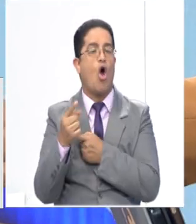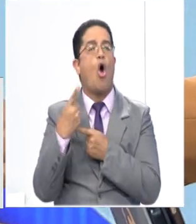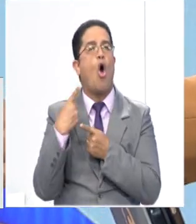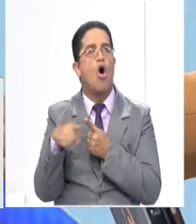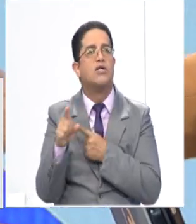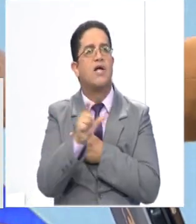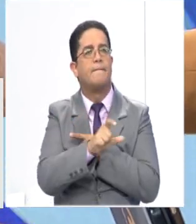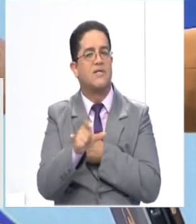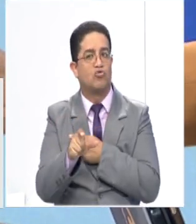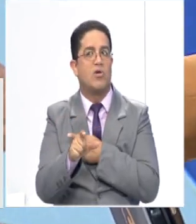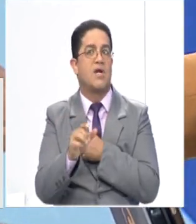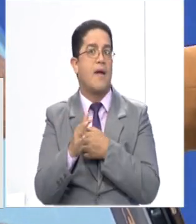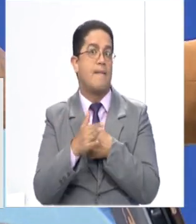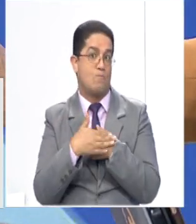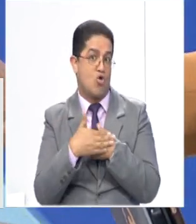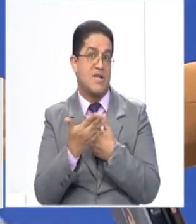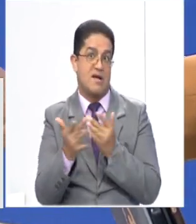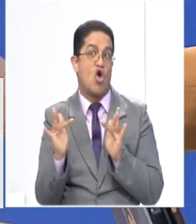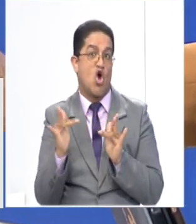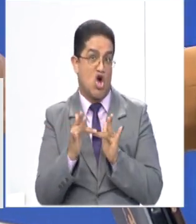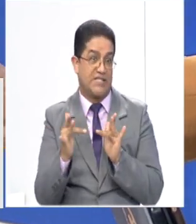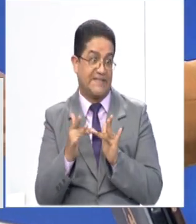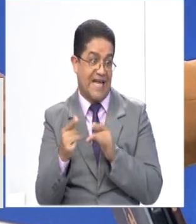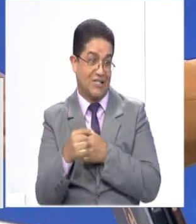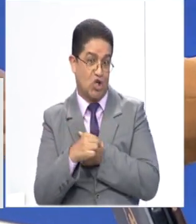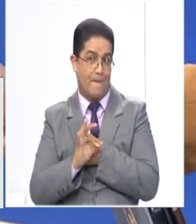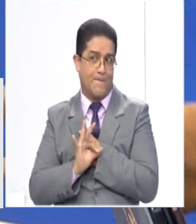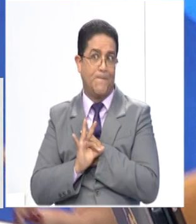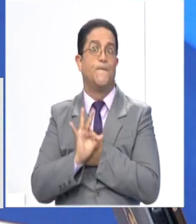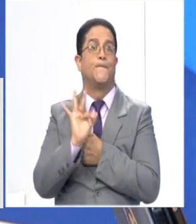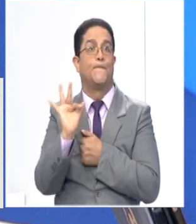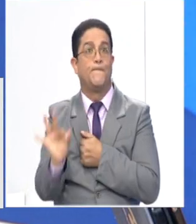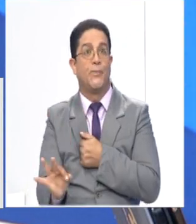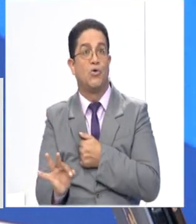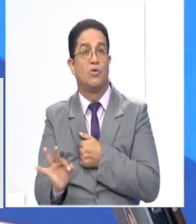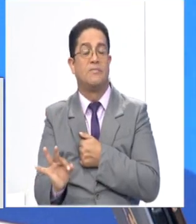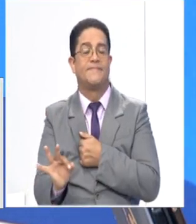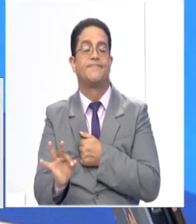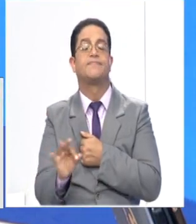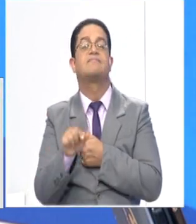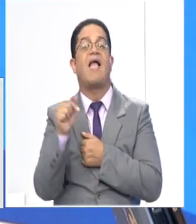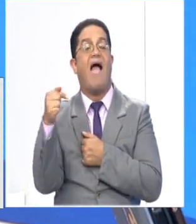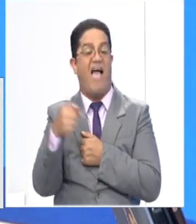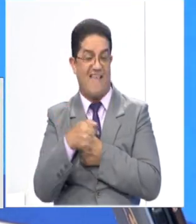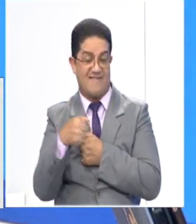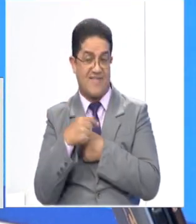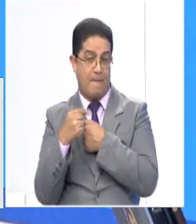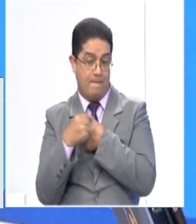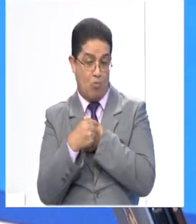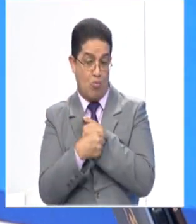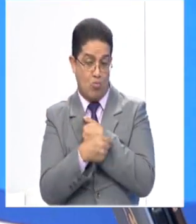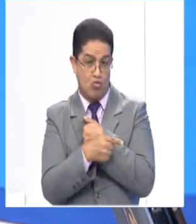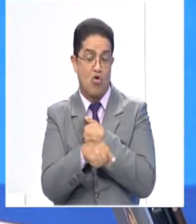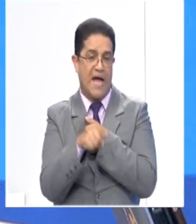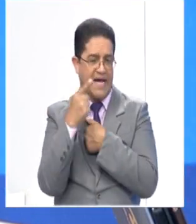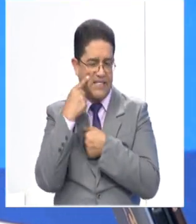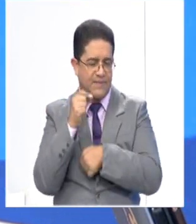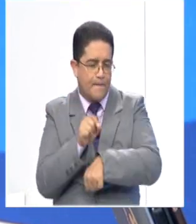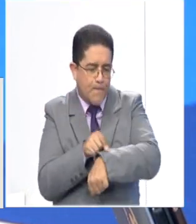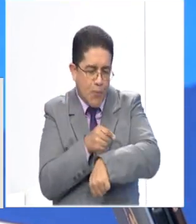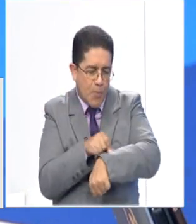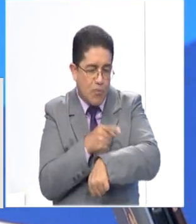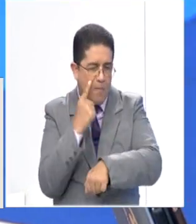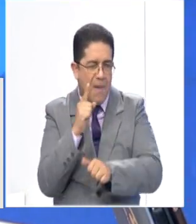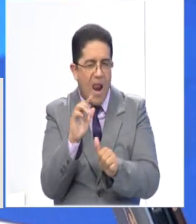través del contacto directo de estas lesiones a otras personas, que de hecho allí en esas lesiones es donde se toma la muestra para hacer el